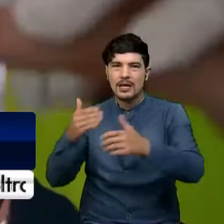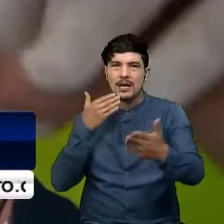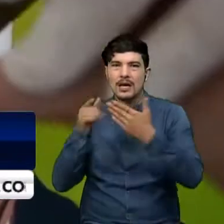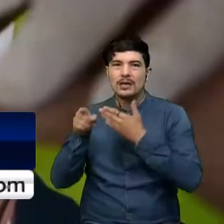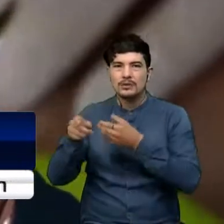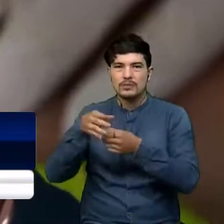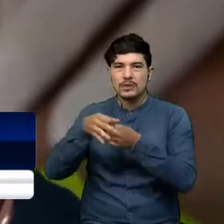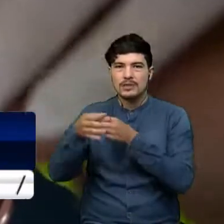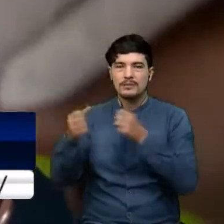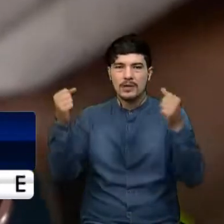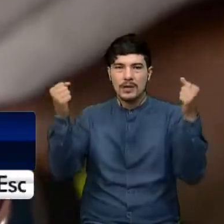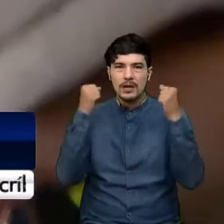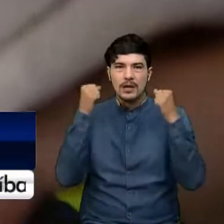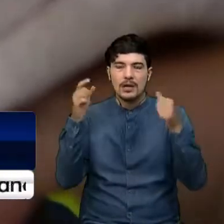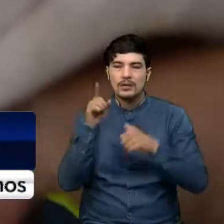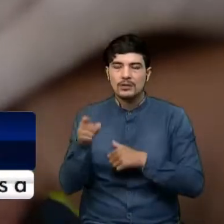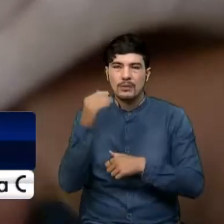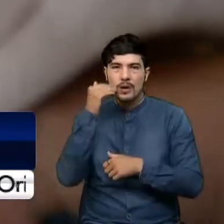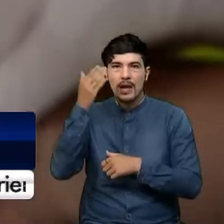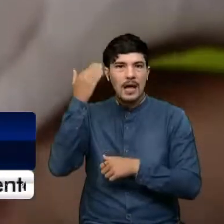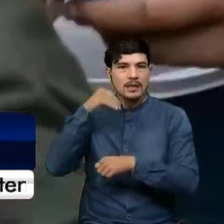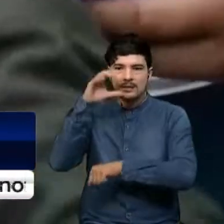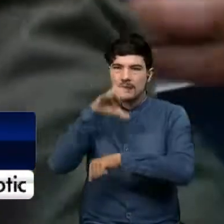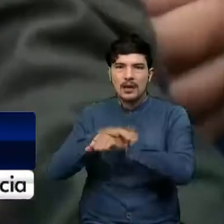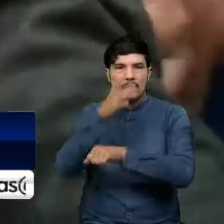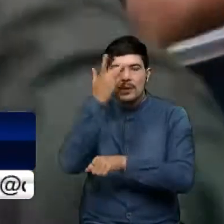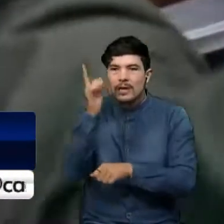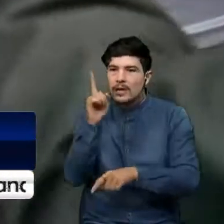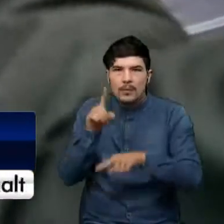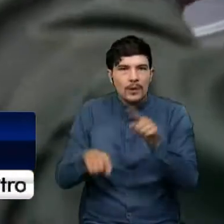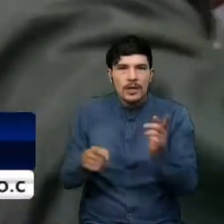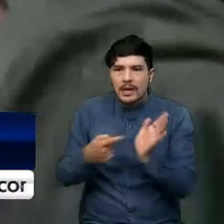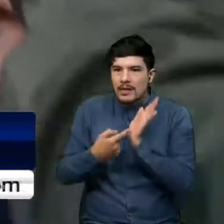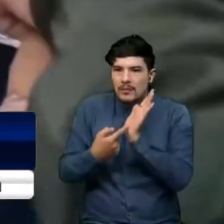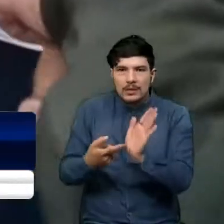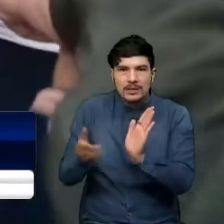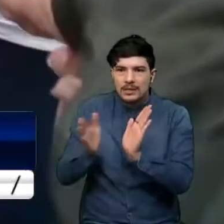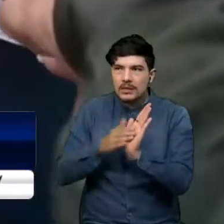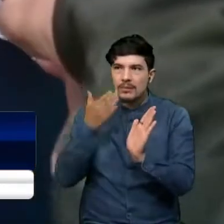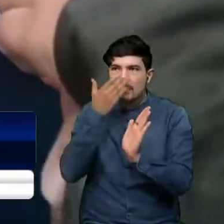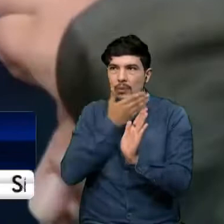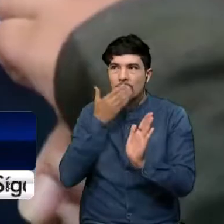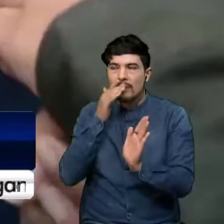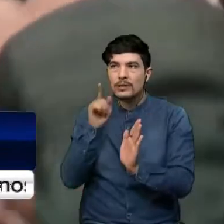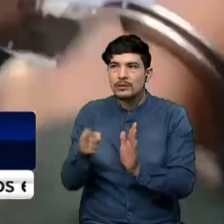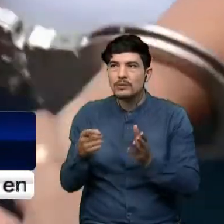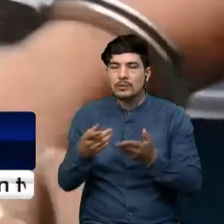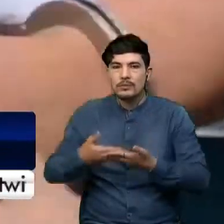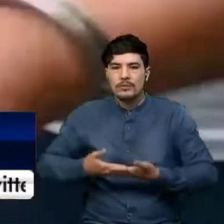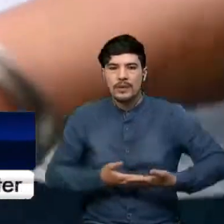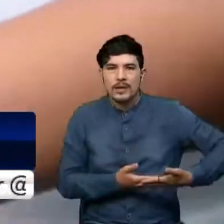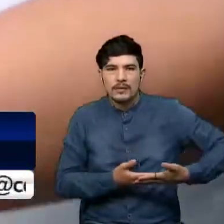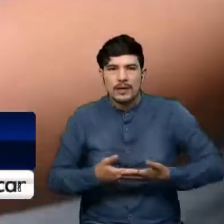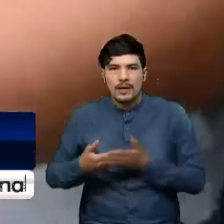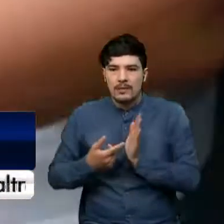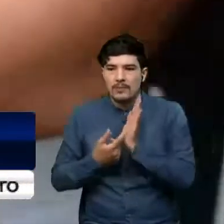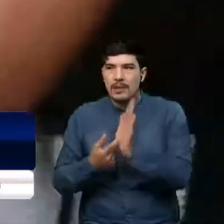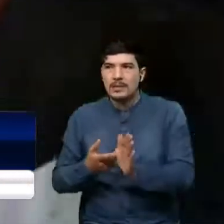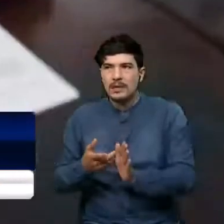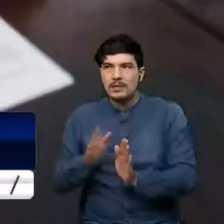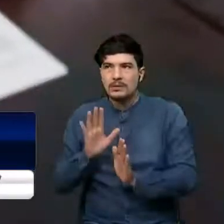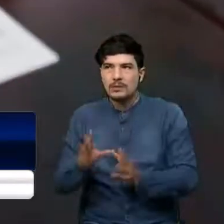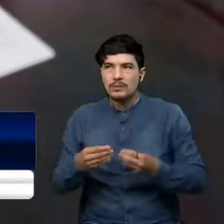Piedecuesta. La mujer no había sido capturada porque no se podía demostrar que el bebé estuviera con vida cuando ocurrió su